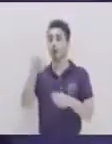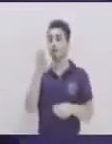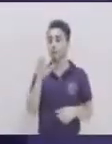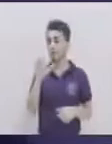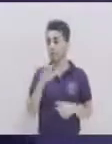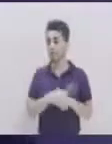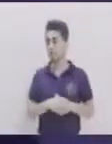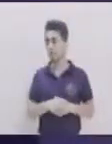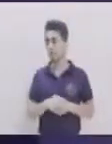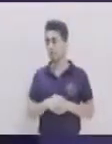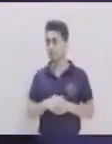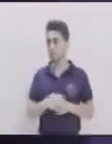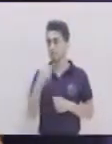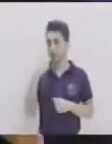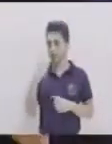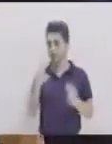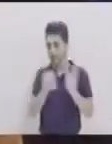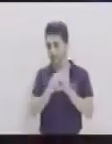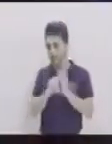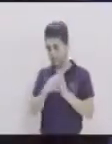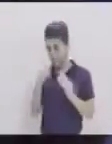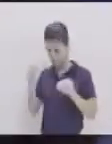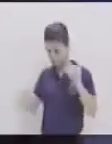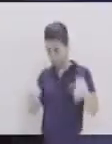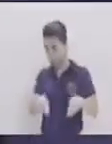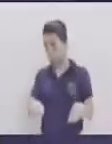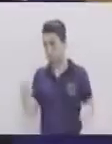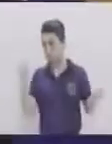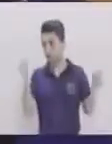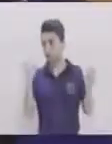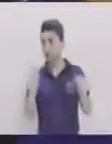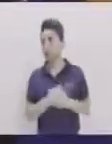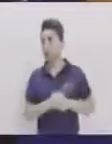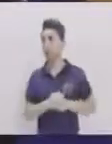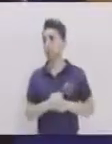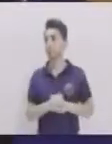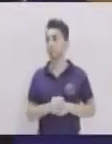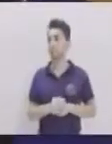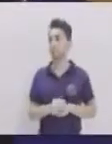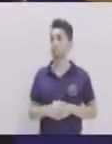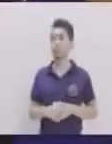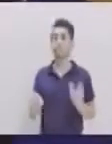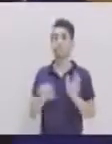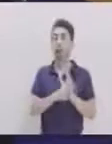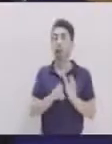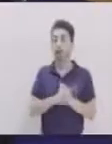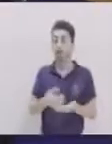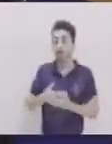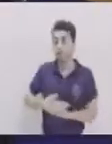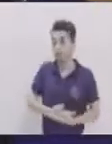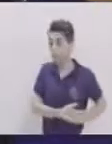paz. Vamos a poner un ejemplo rapidísimo. Si hay un bebé,